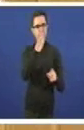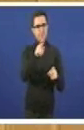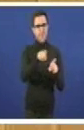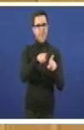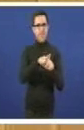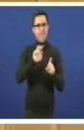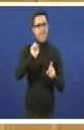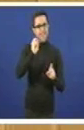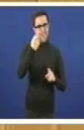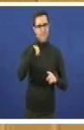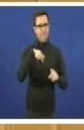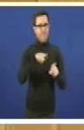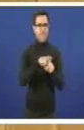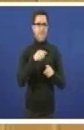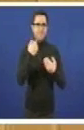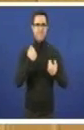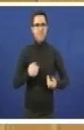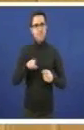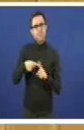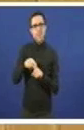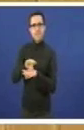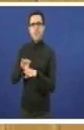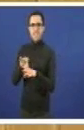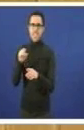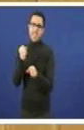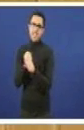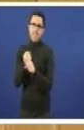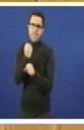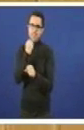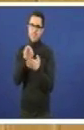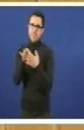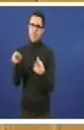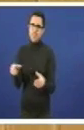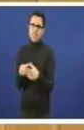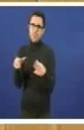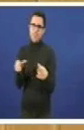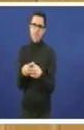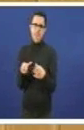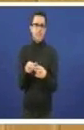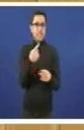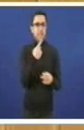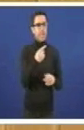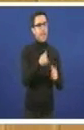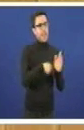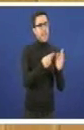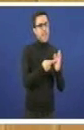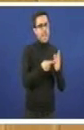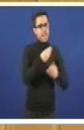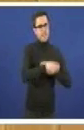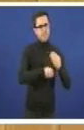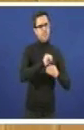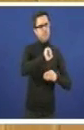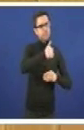e o que día a consellera de Traballo e Servizos Sociais que esa lei foi elaborada no ano 2008 que esa lei